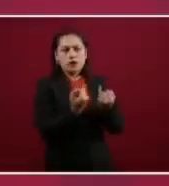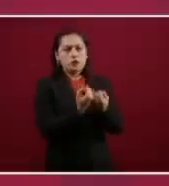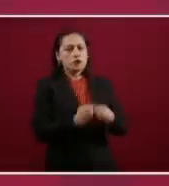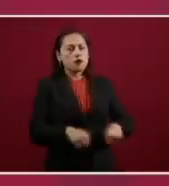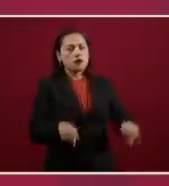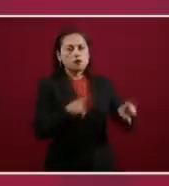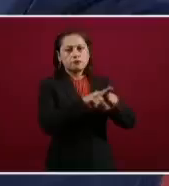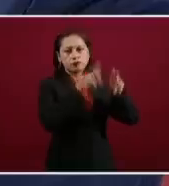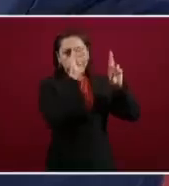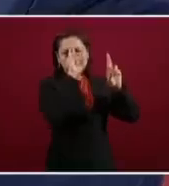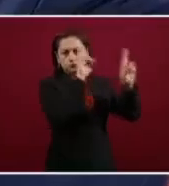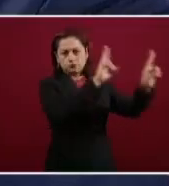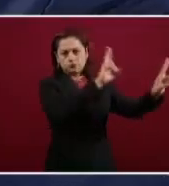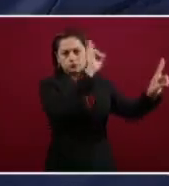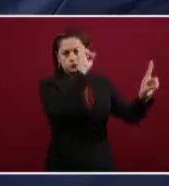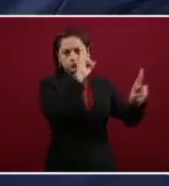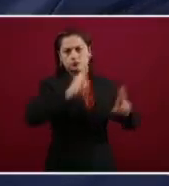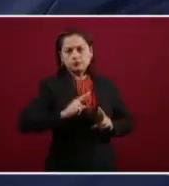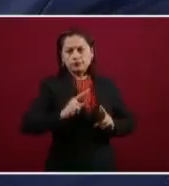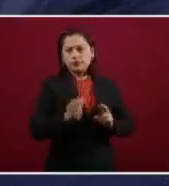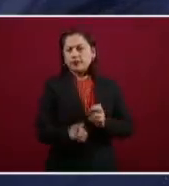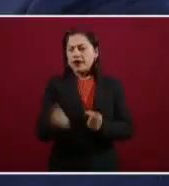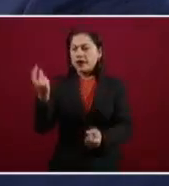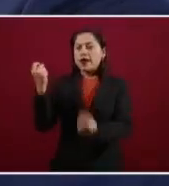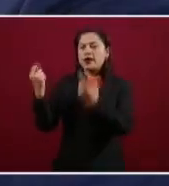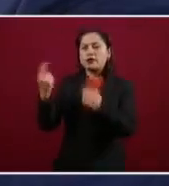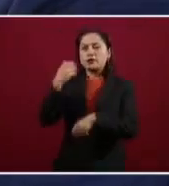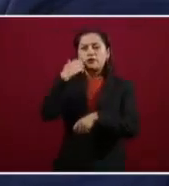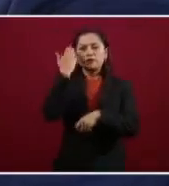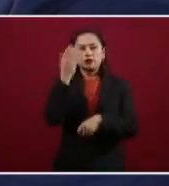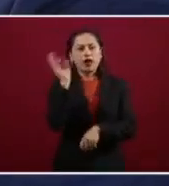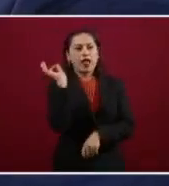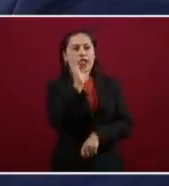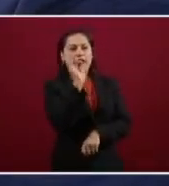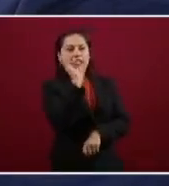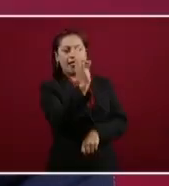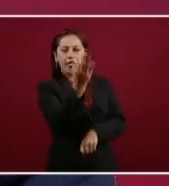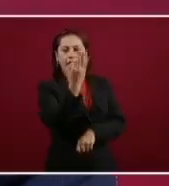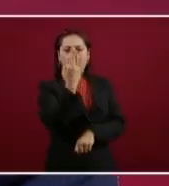algunos que nos peleáramos no